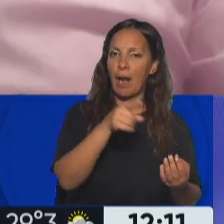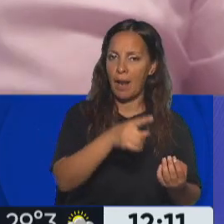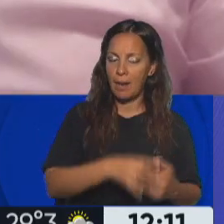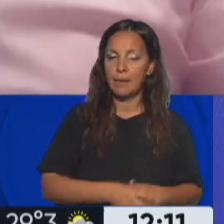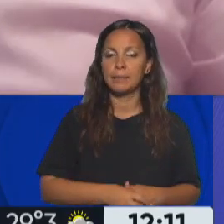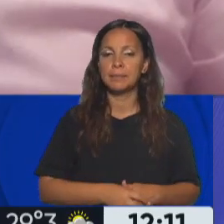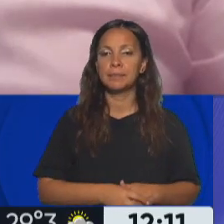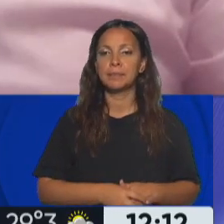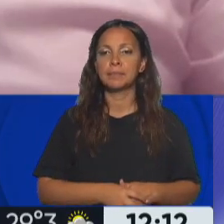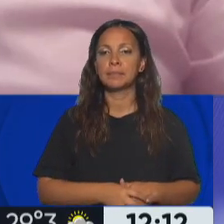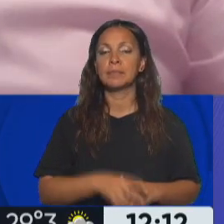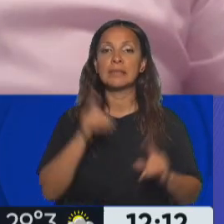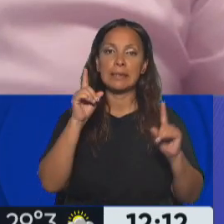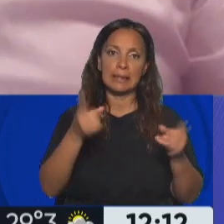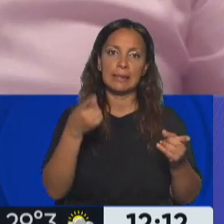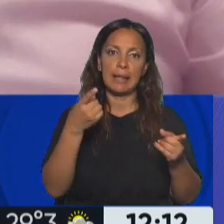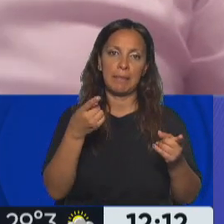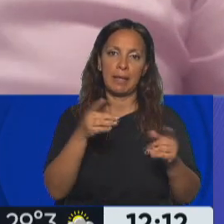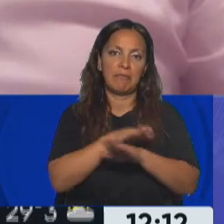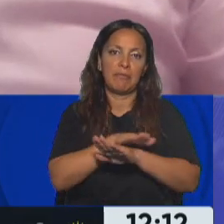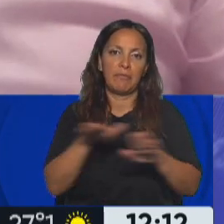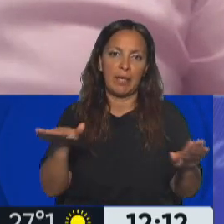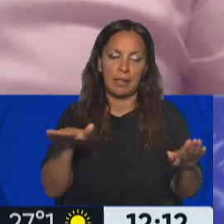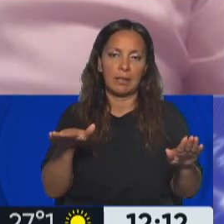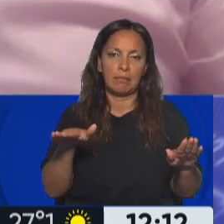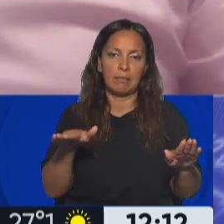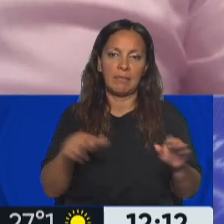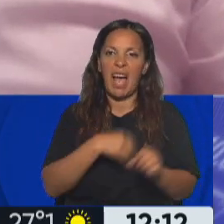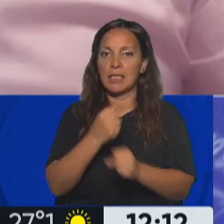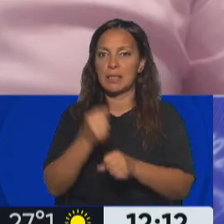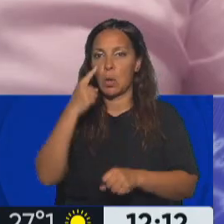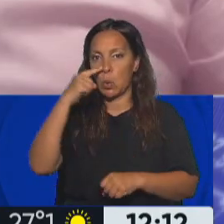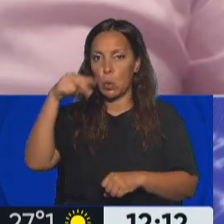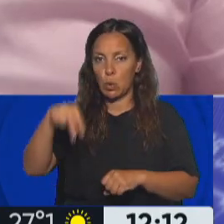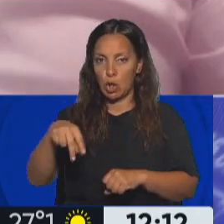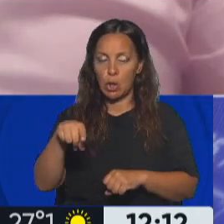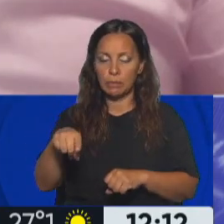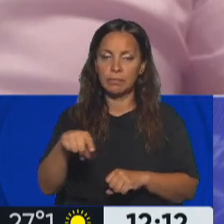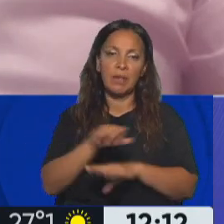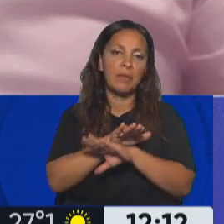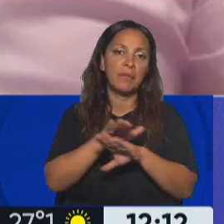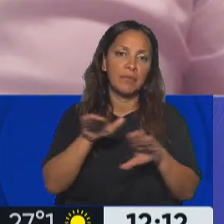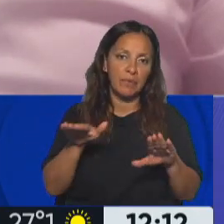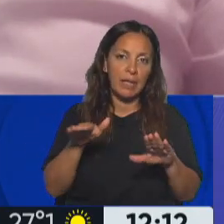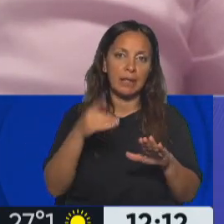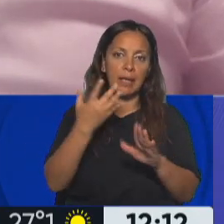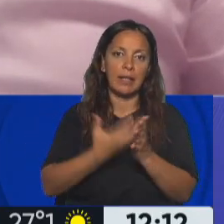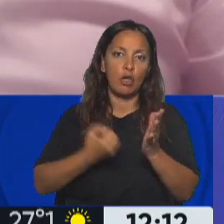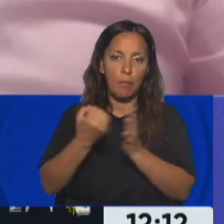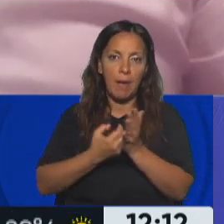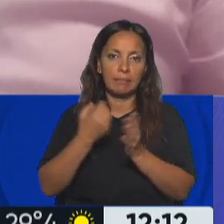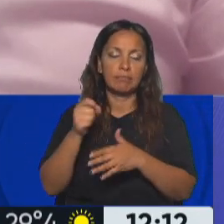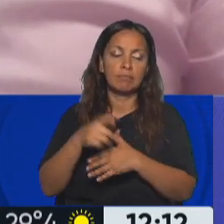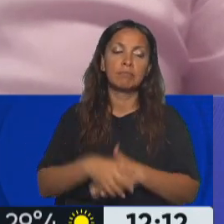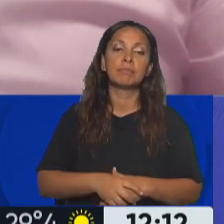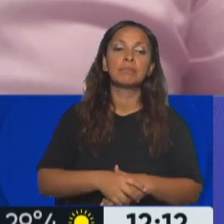menos hasta el mes de junio, a la finalización de junio, y la